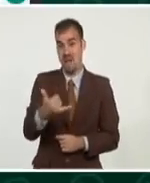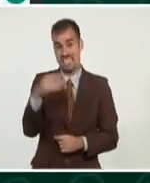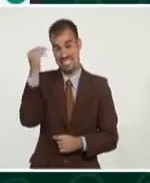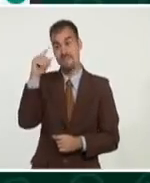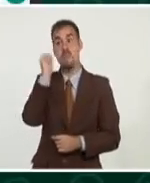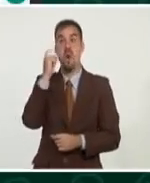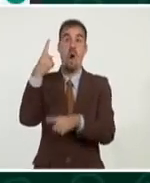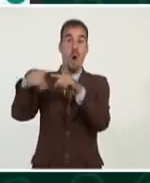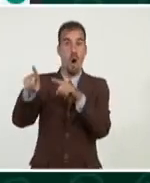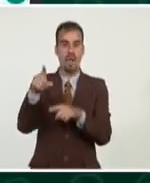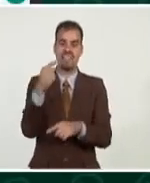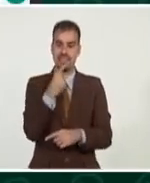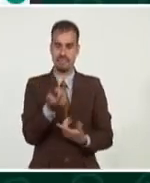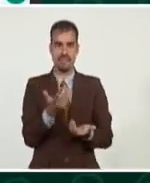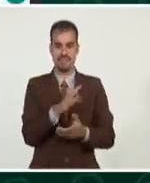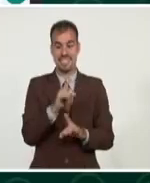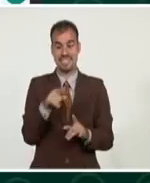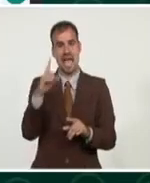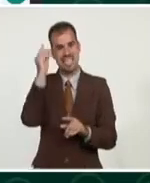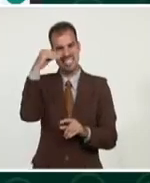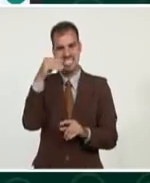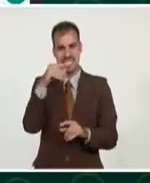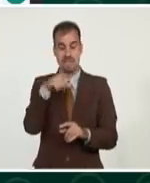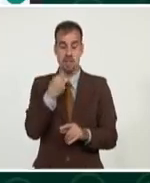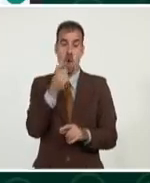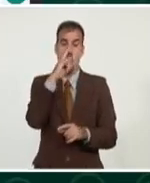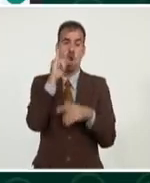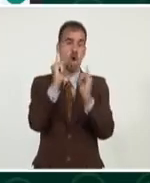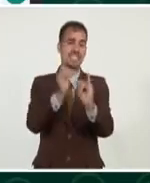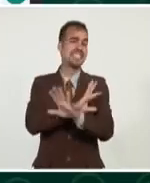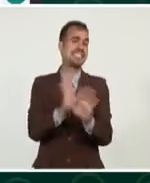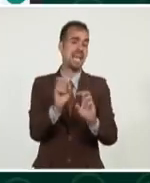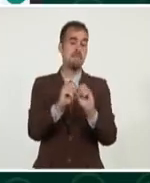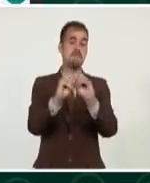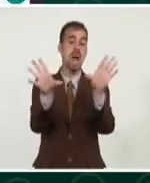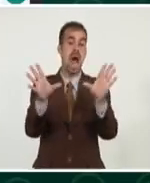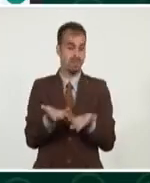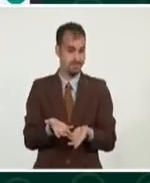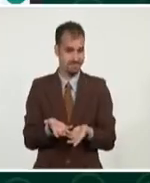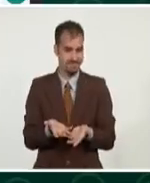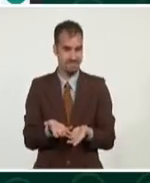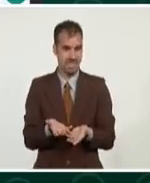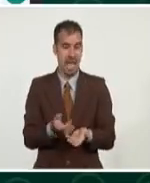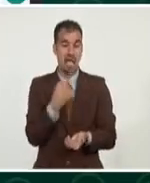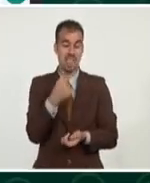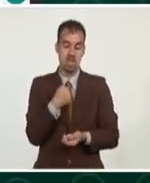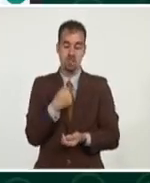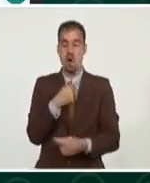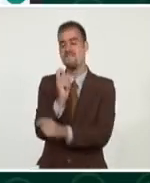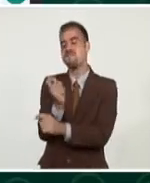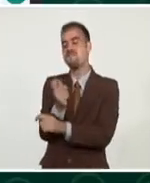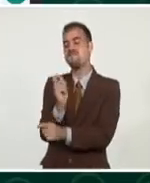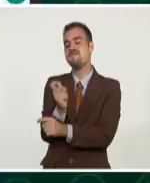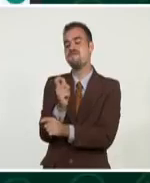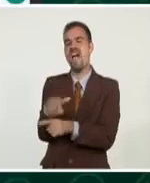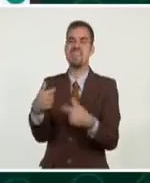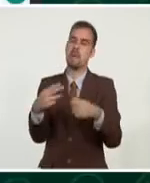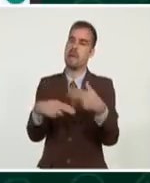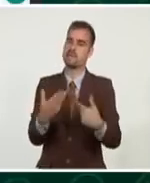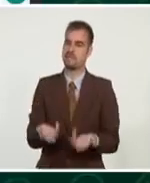van a decir, como ya le han dicho, como ya me sacaron el noticiero, que yo soy la que le dice a Luisma lo que tiene que